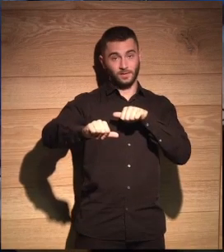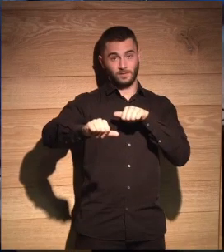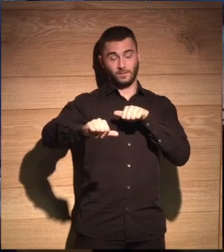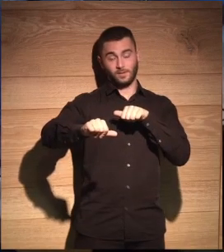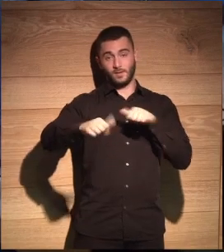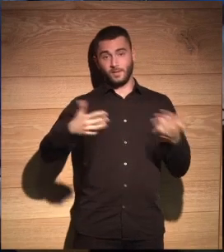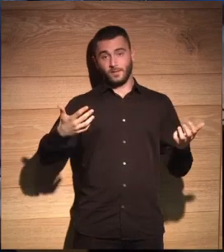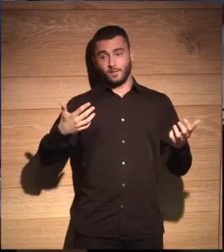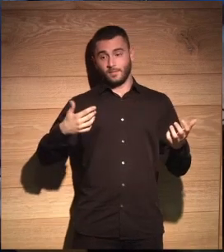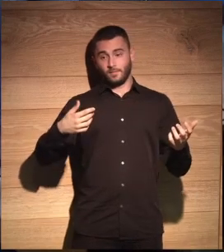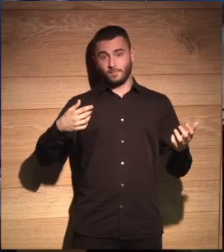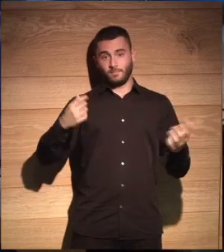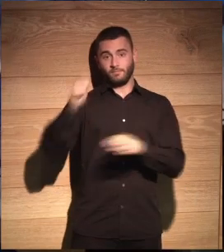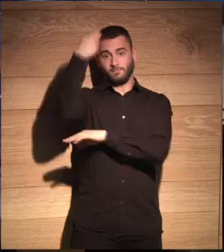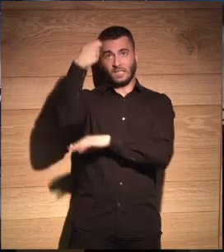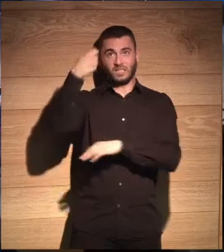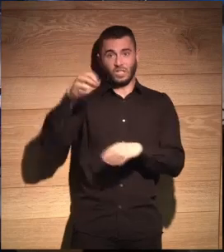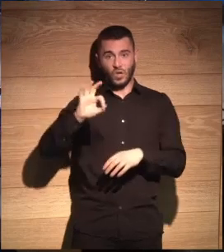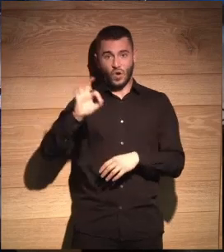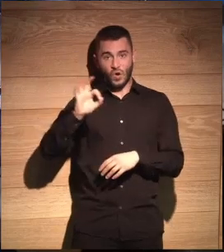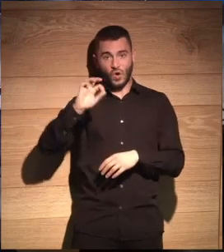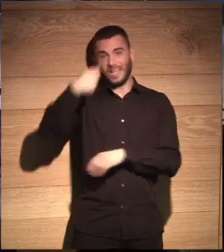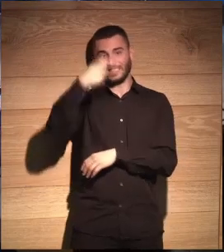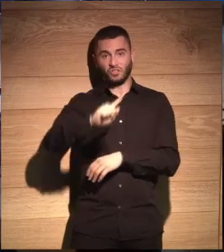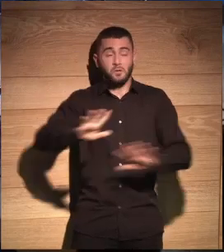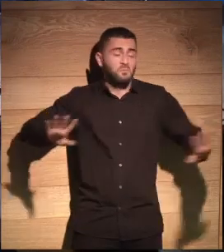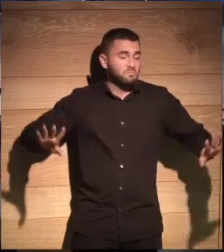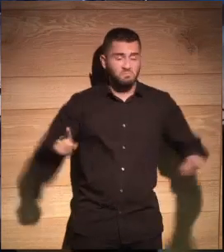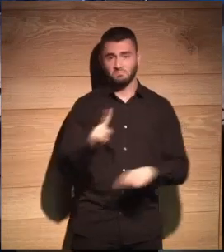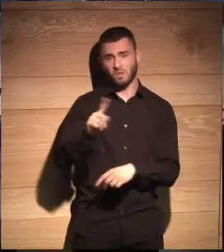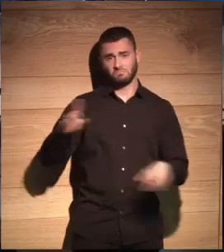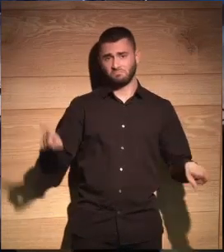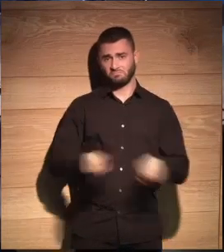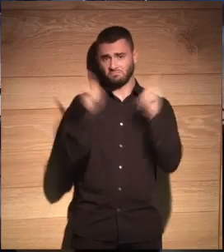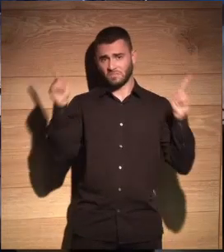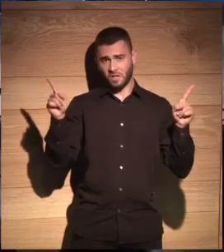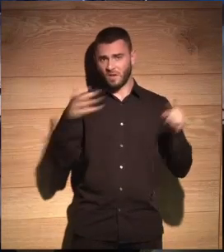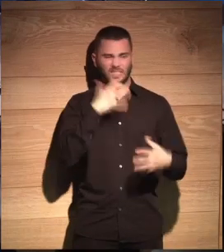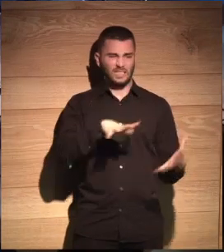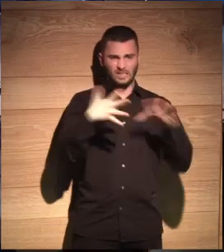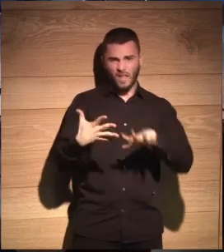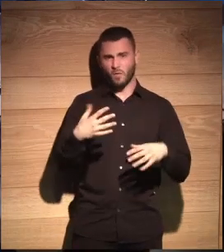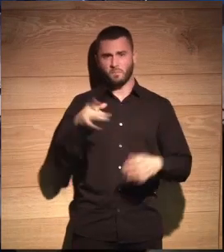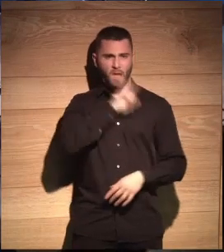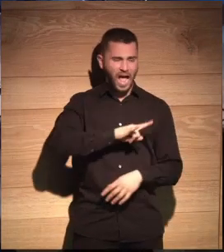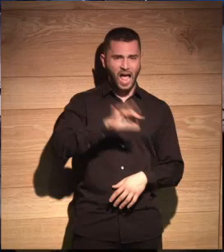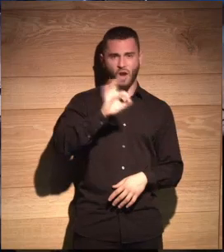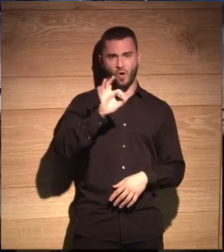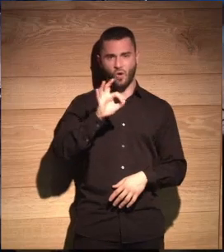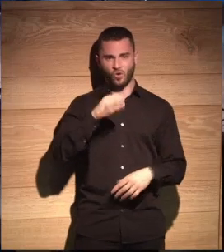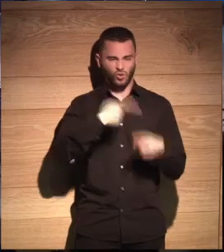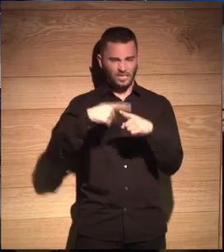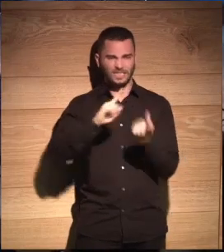no supone ni un mérito para nosotros ni un demérito si aquello está mal adaptado o está